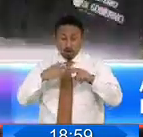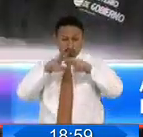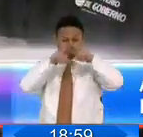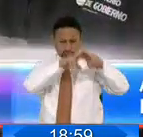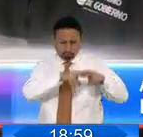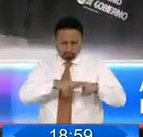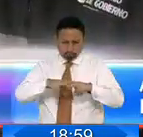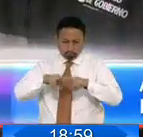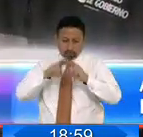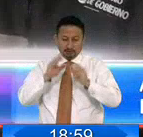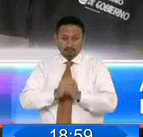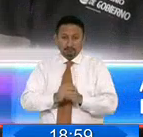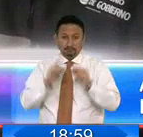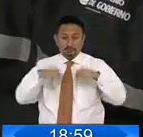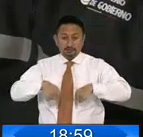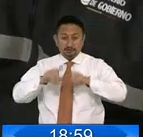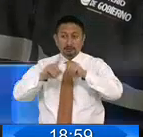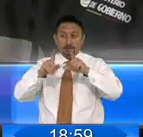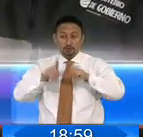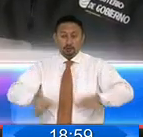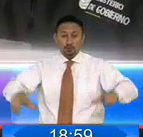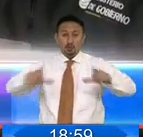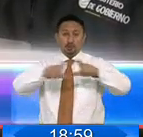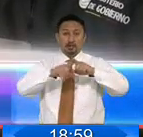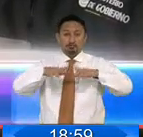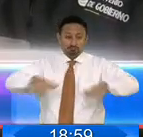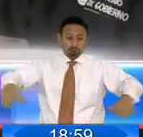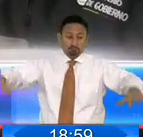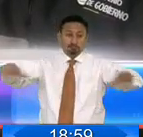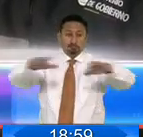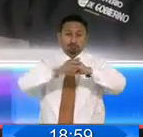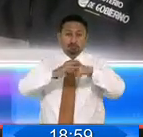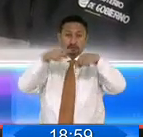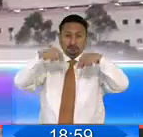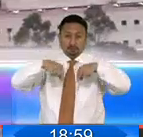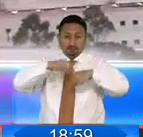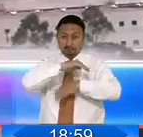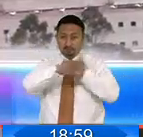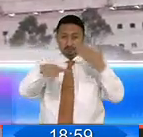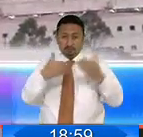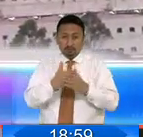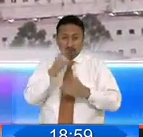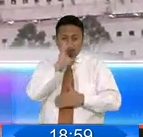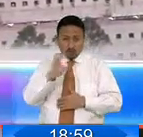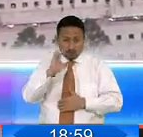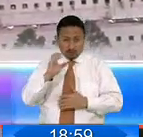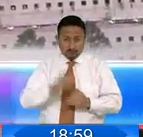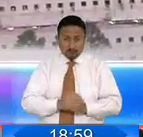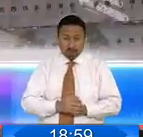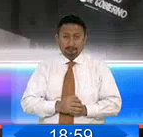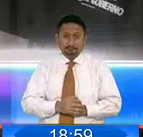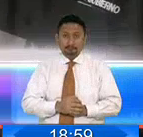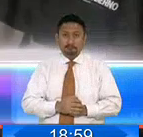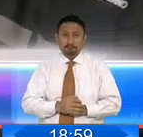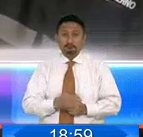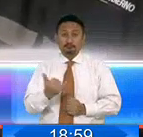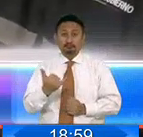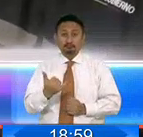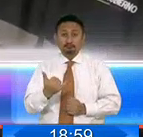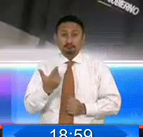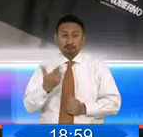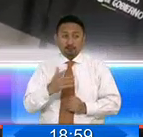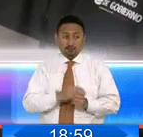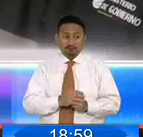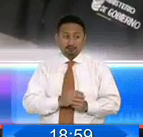hemos explotado los diferentes lugares patios del centro de rehabilitación social y de esa manera aprender